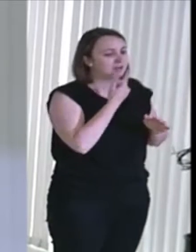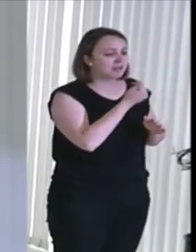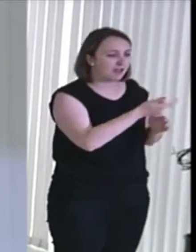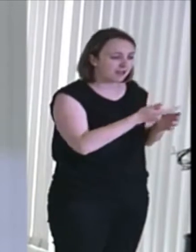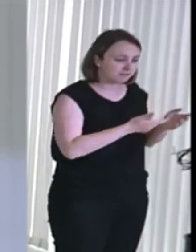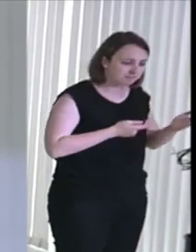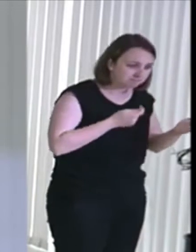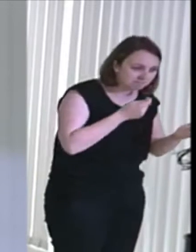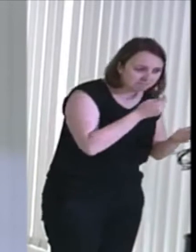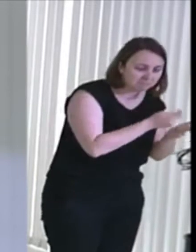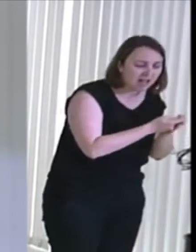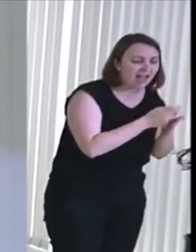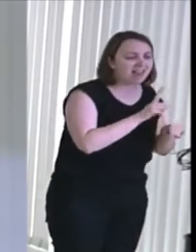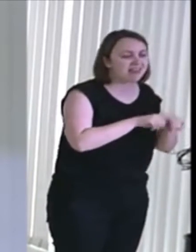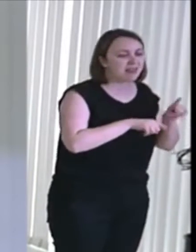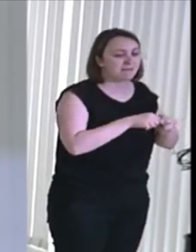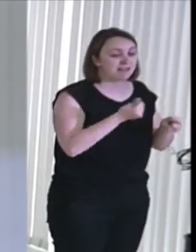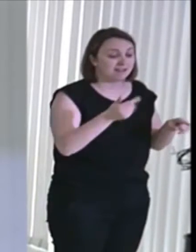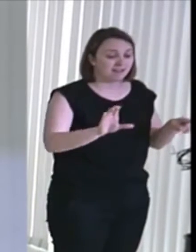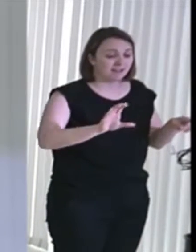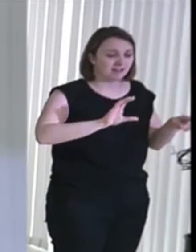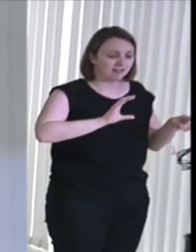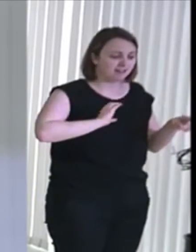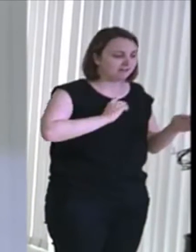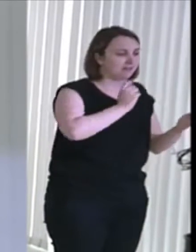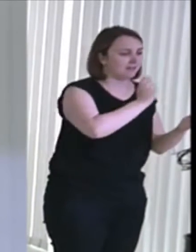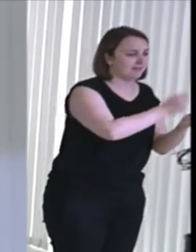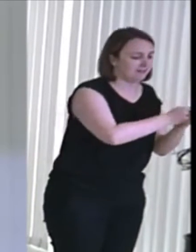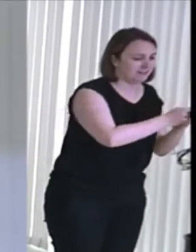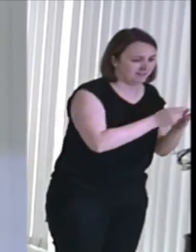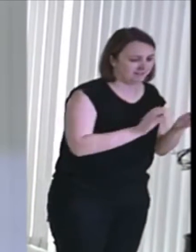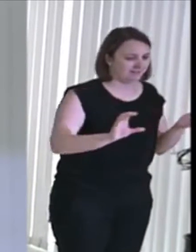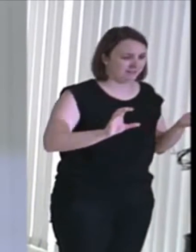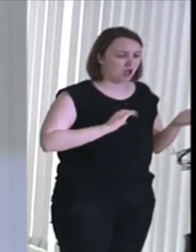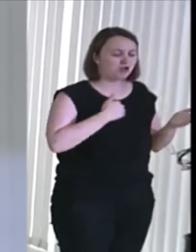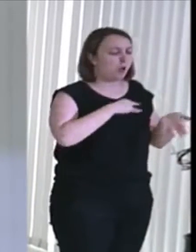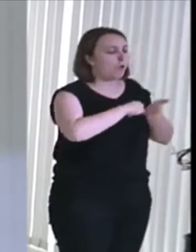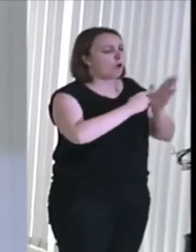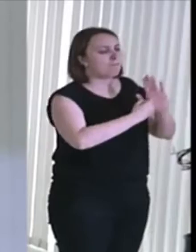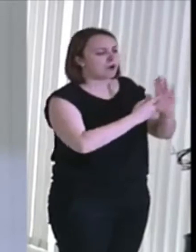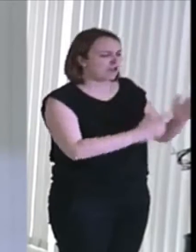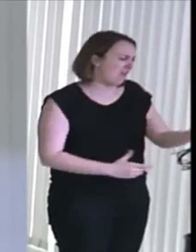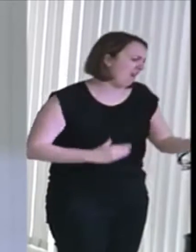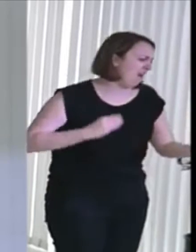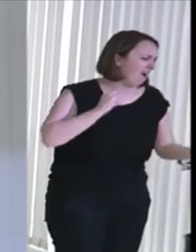inversión según los ingresos que fuese recibiendo. Es decir, no me metí en un proyecto